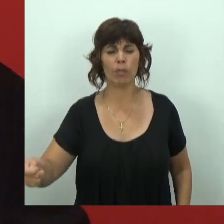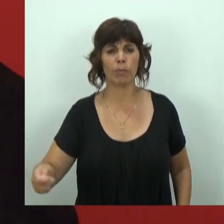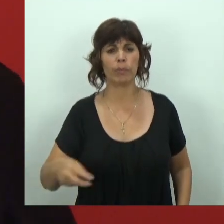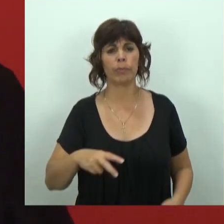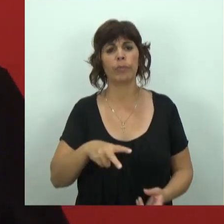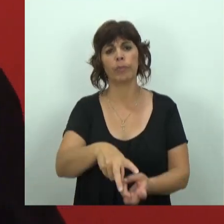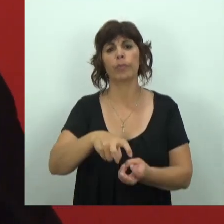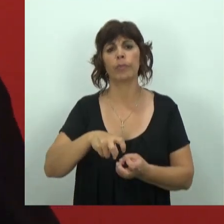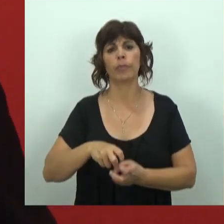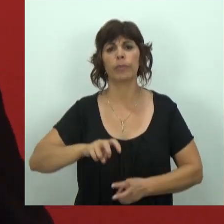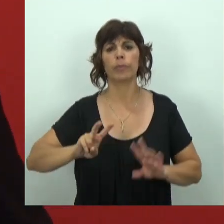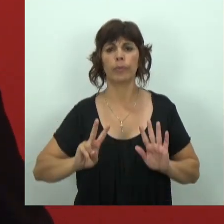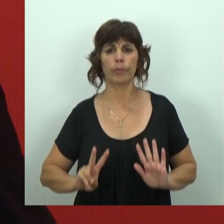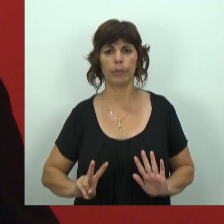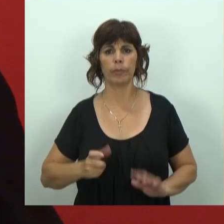Mateo 7, versículo 7,